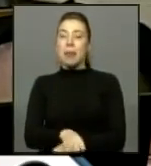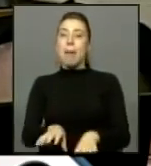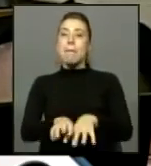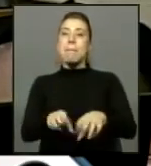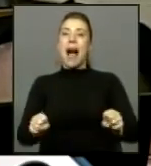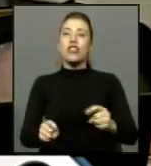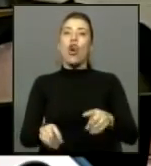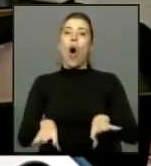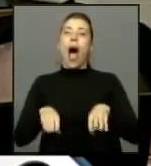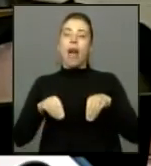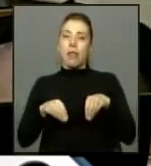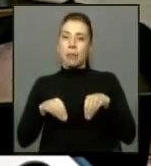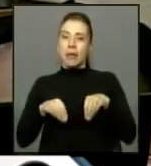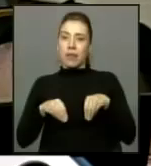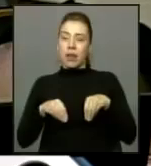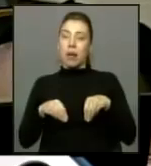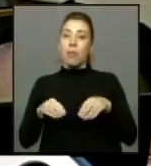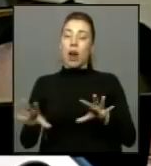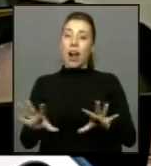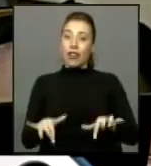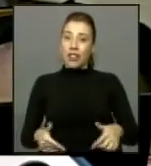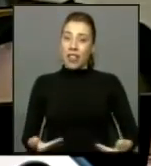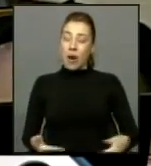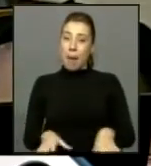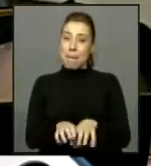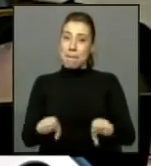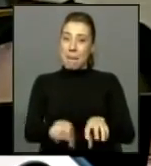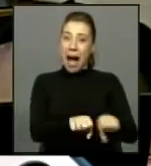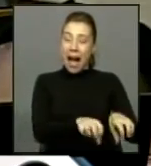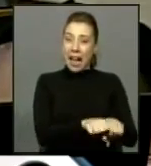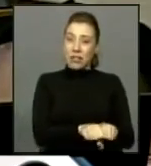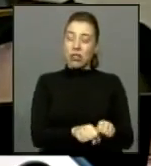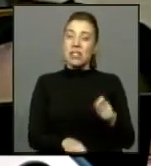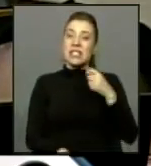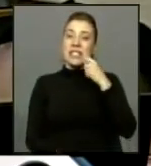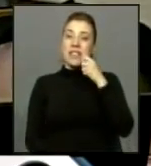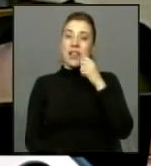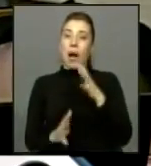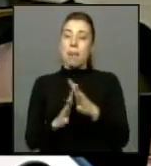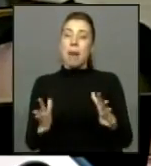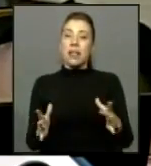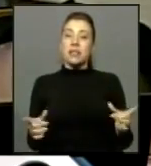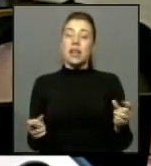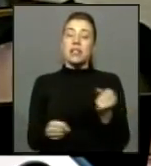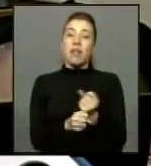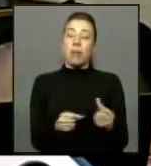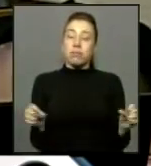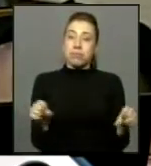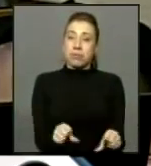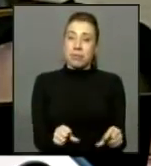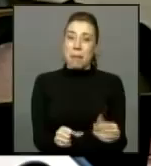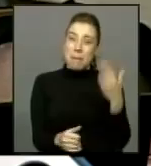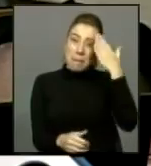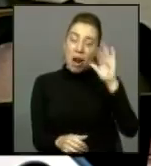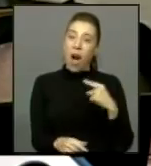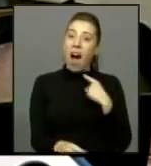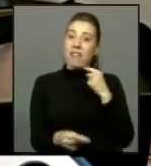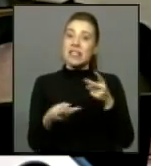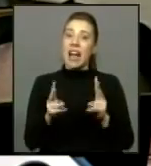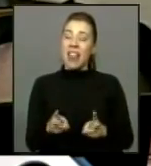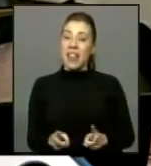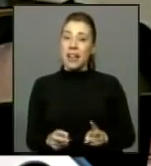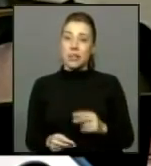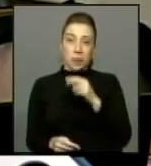pactos de adaptabilidad, porque en las condiciones actuales los pactos de adaptabilidad van a implicar más precarización, afectando derechos que incluso